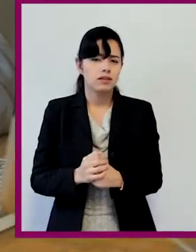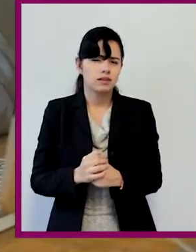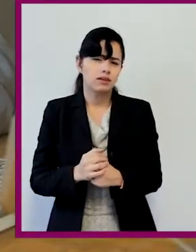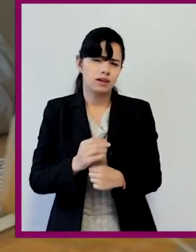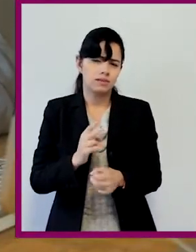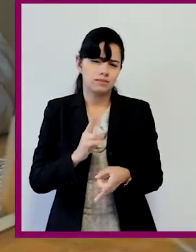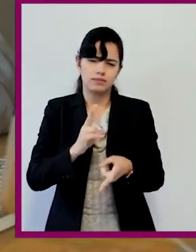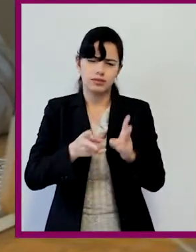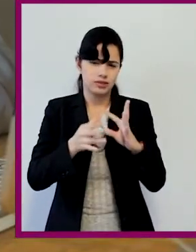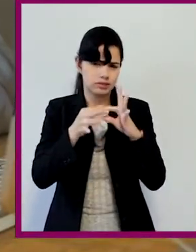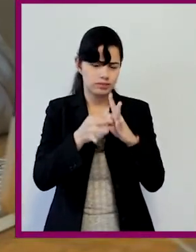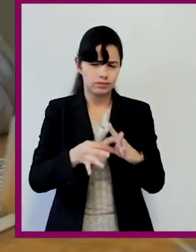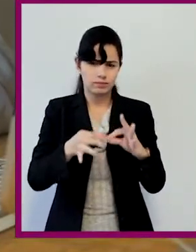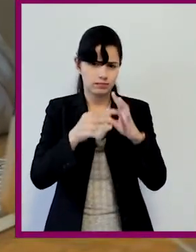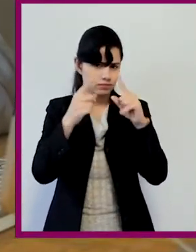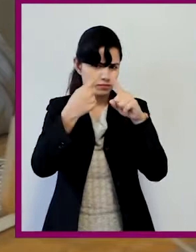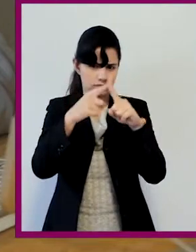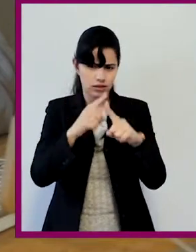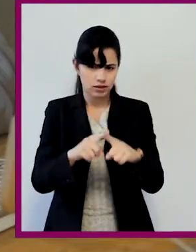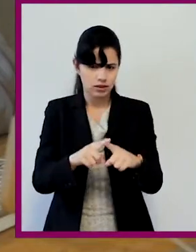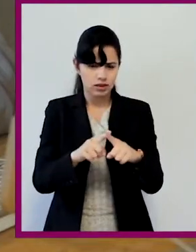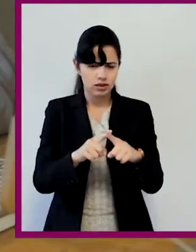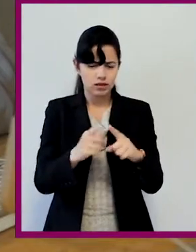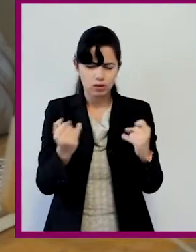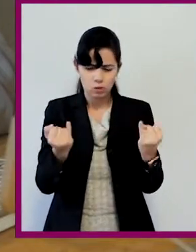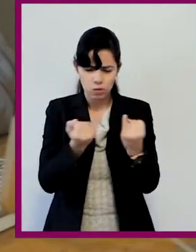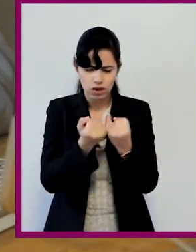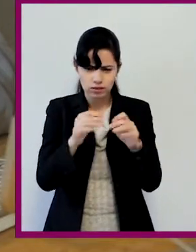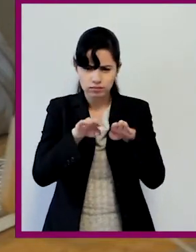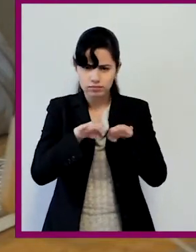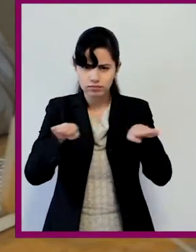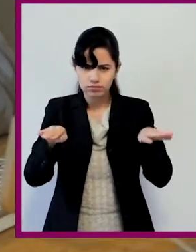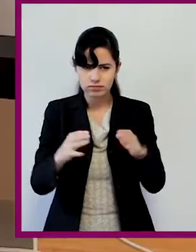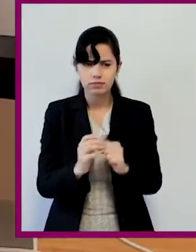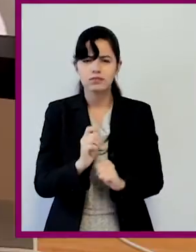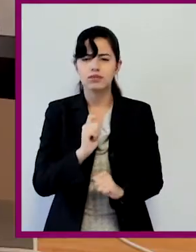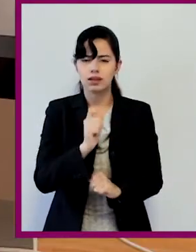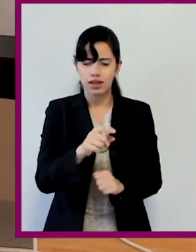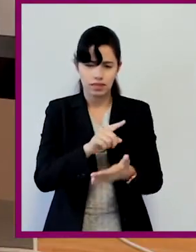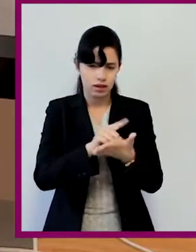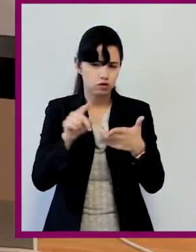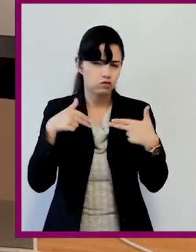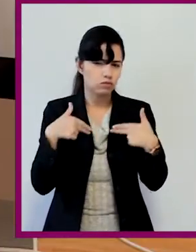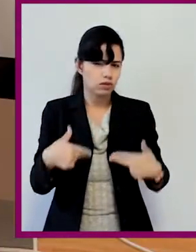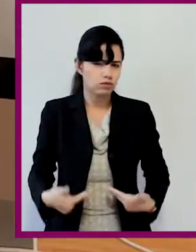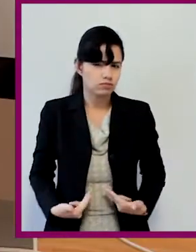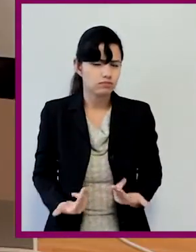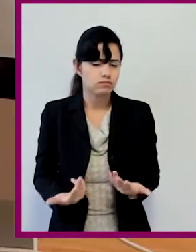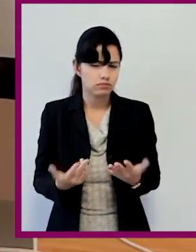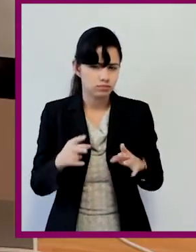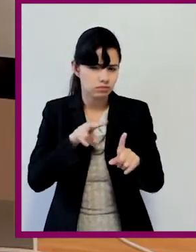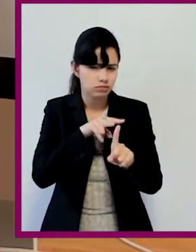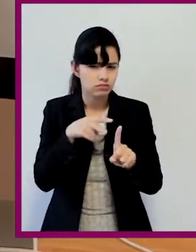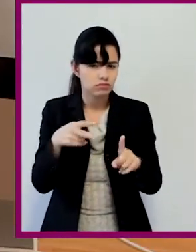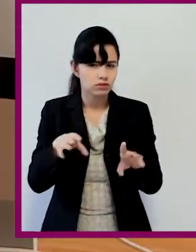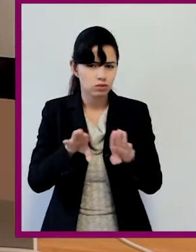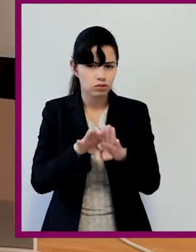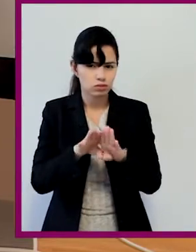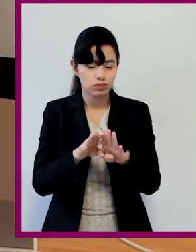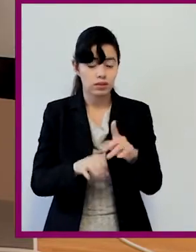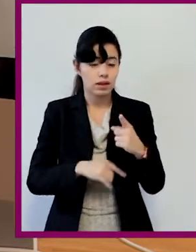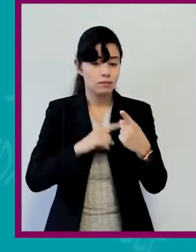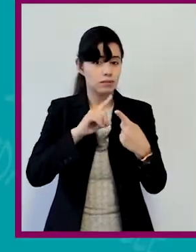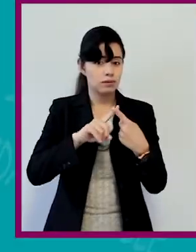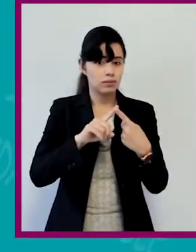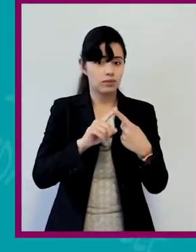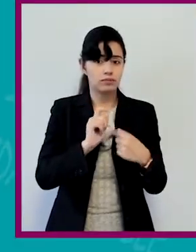de igualdad. ¿Cómo podríamos definirla desde los derechos humanos? Habría que hablar en primer lugar de una igualdad